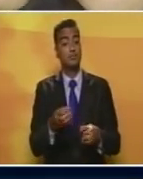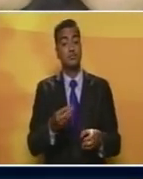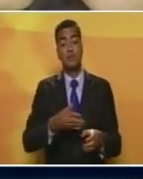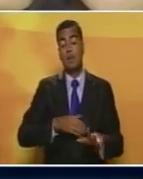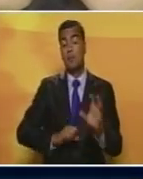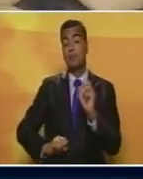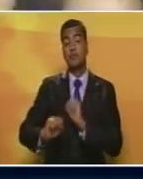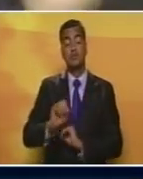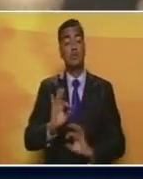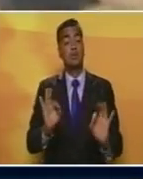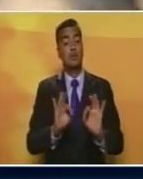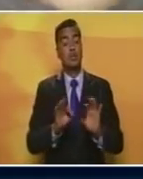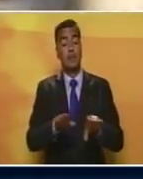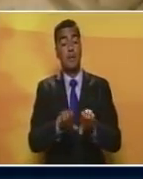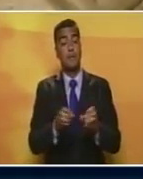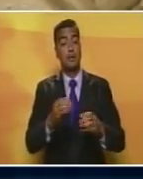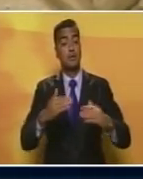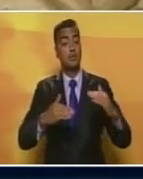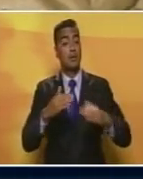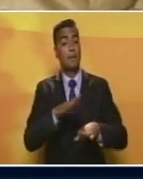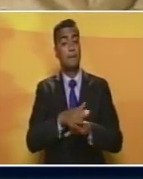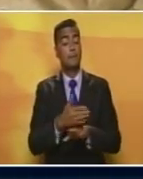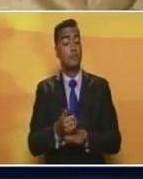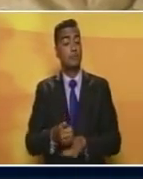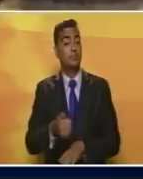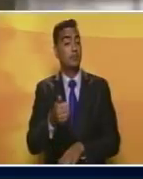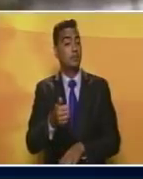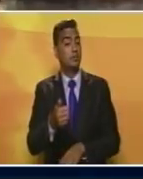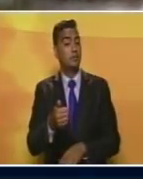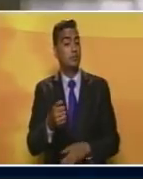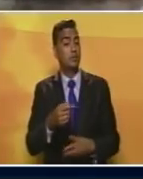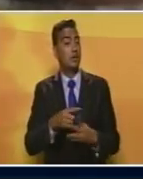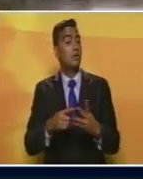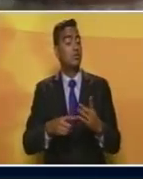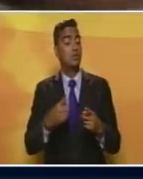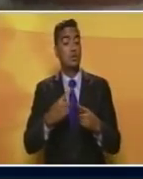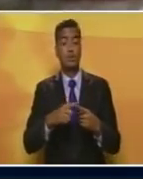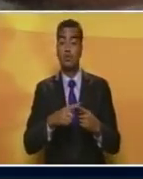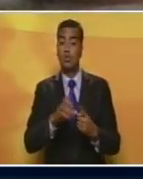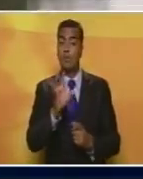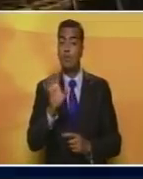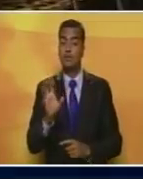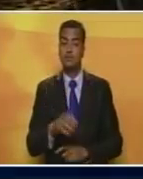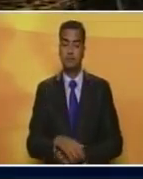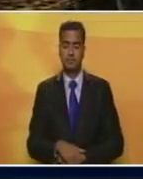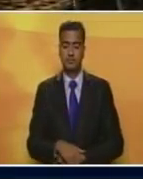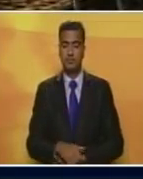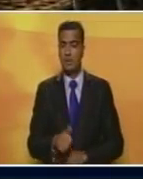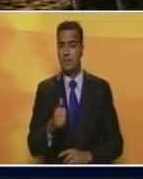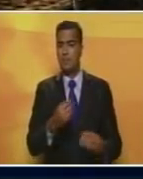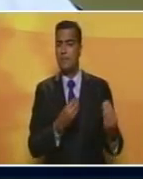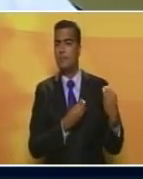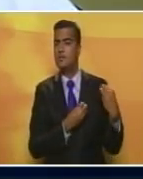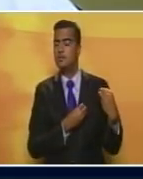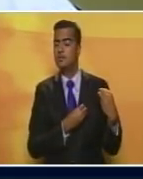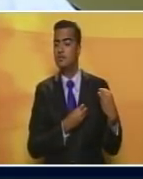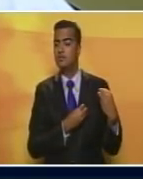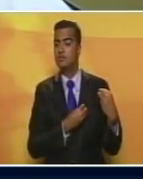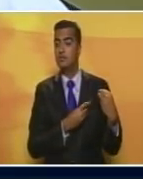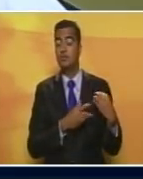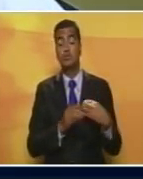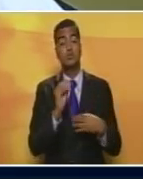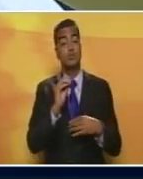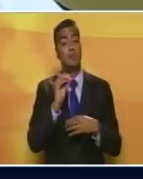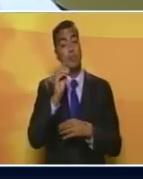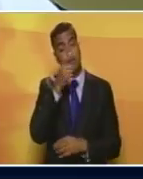Miranda y la ciudad capital, no le llega ni a la mitad y mucho menos las 120.000 toneladas necesarias para el abastecimiento del mercado